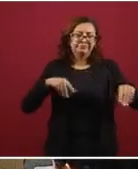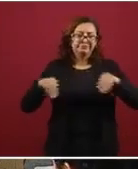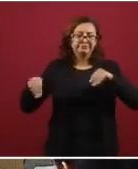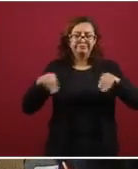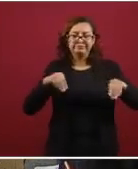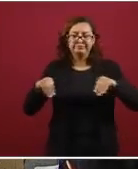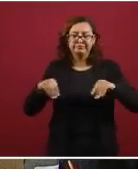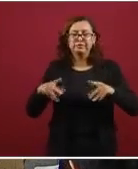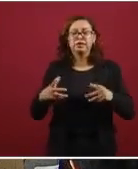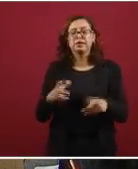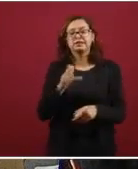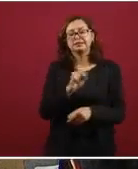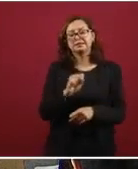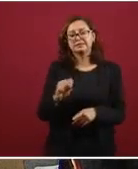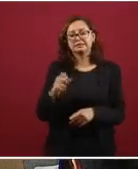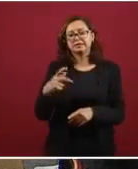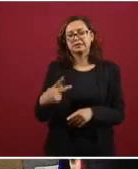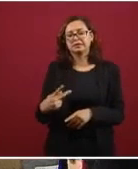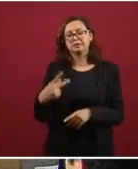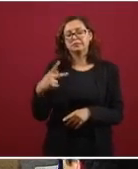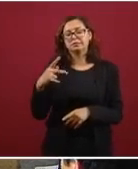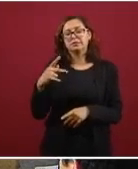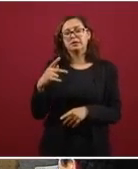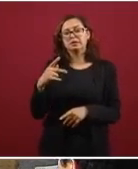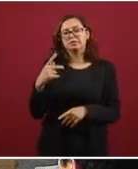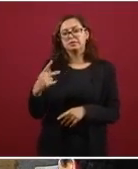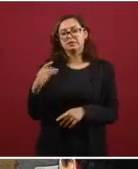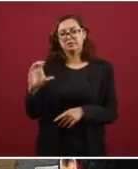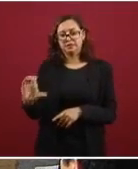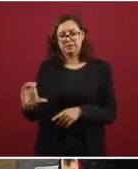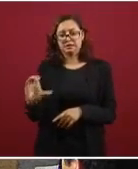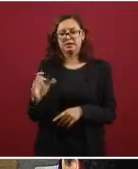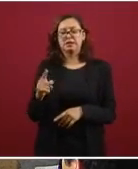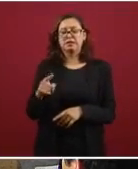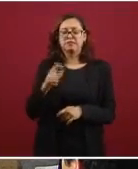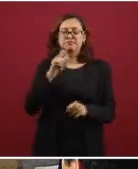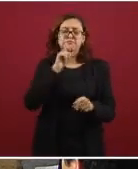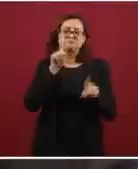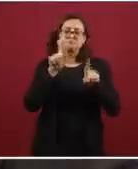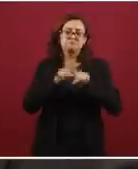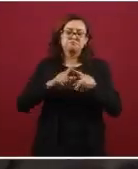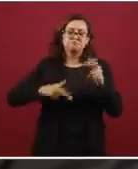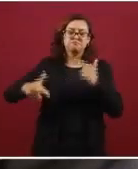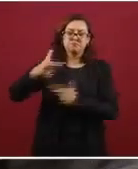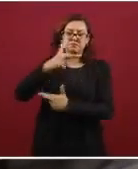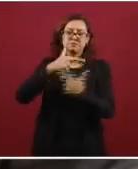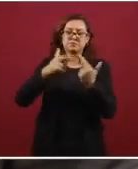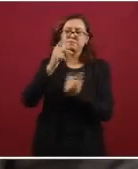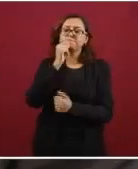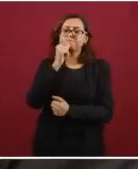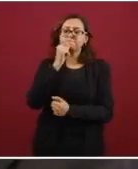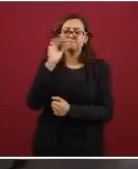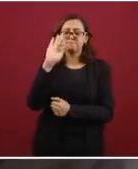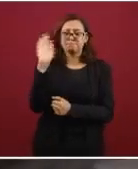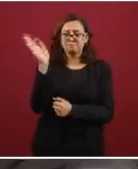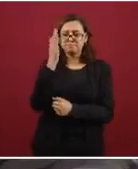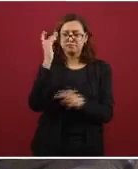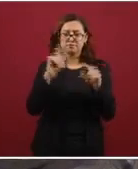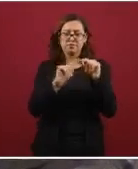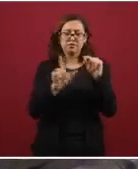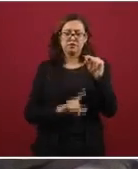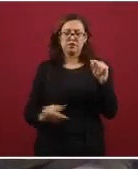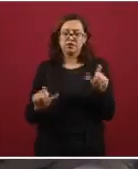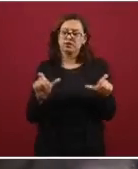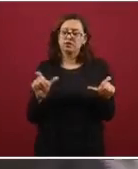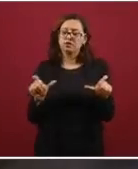de la Secretaría de Seguridad Pública y Operaciones Regionales de la Policía Federal junto con la Guardia